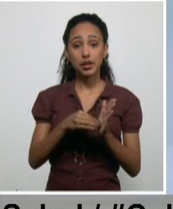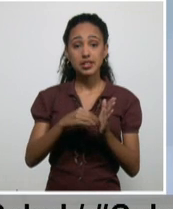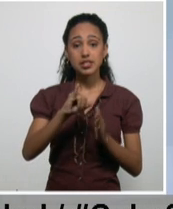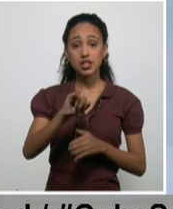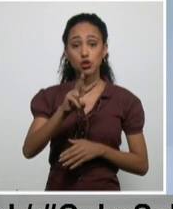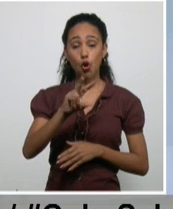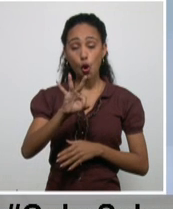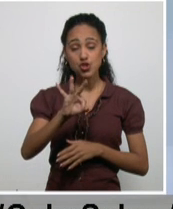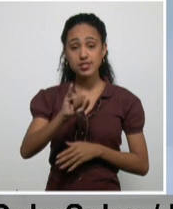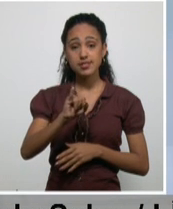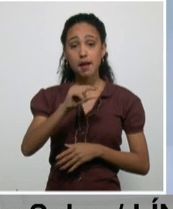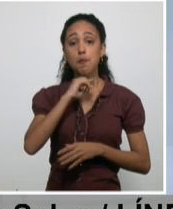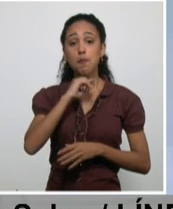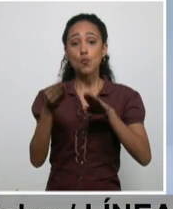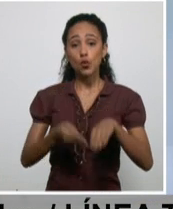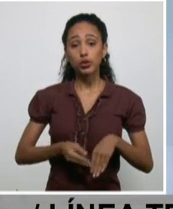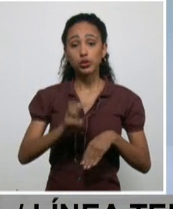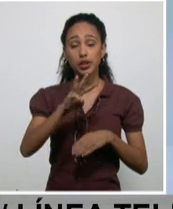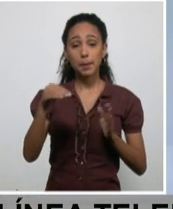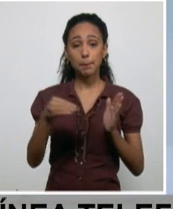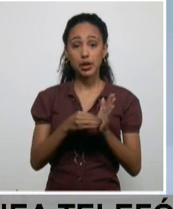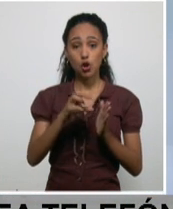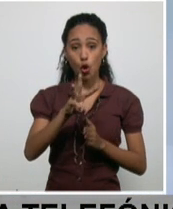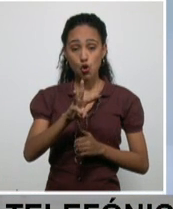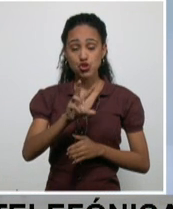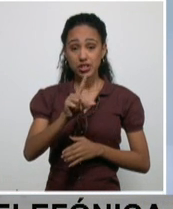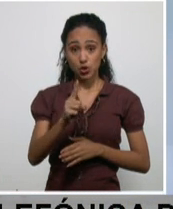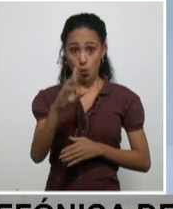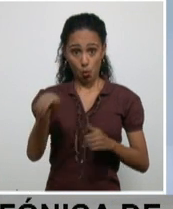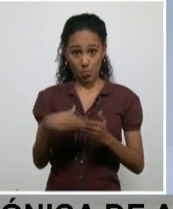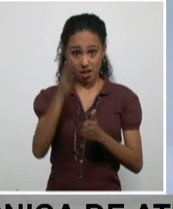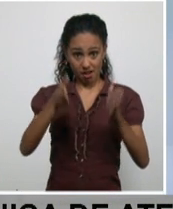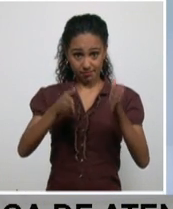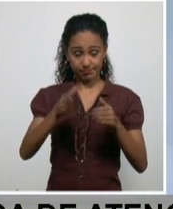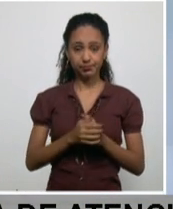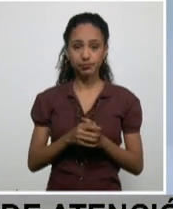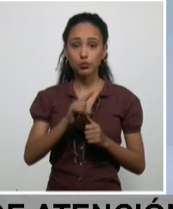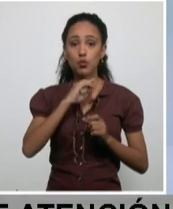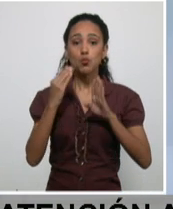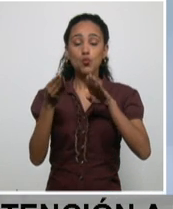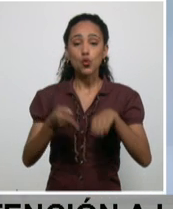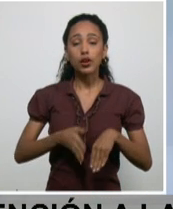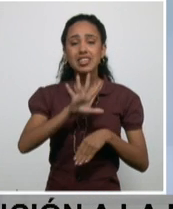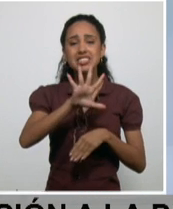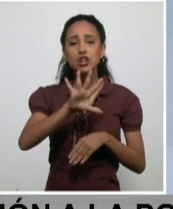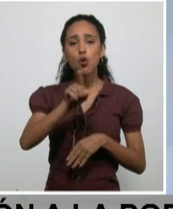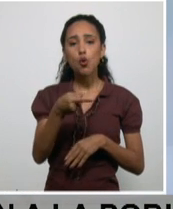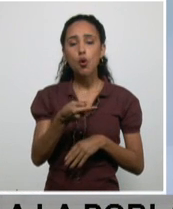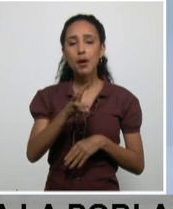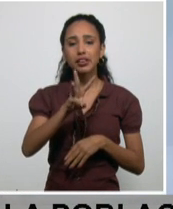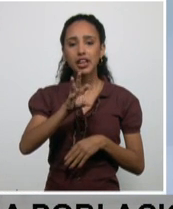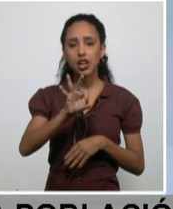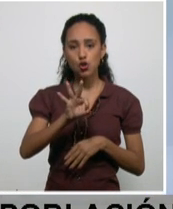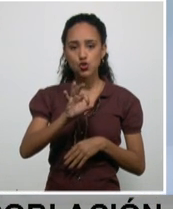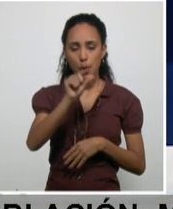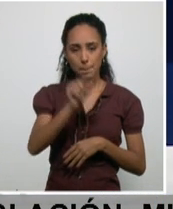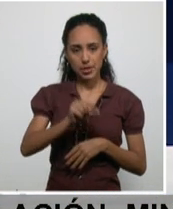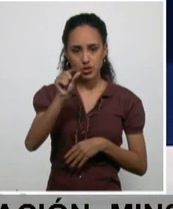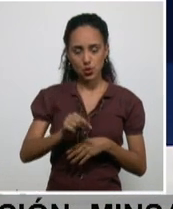52.686 fallecidos, 3.081 en un solo día y una letalidad de 5,38